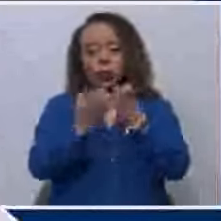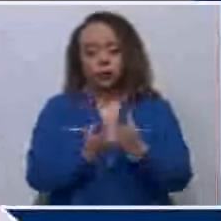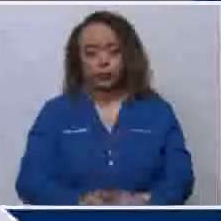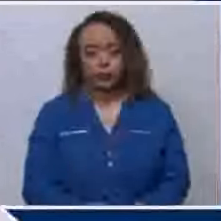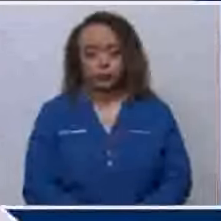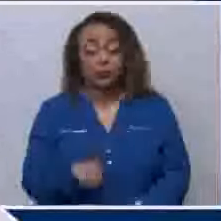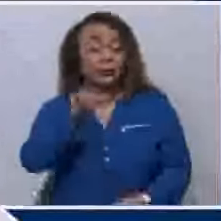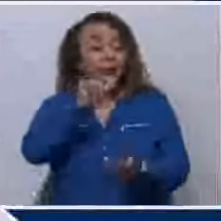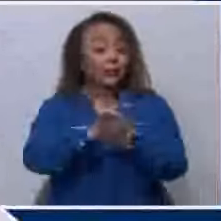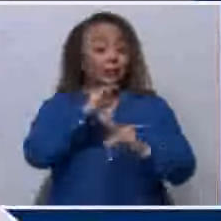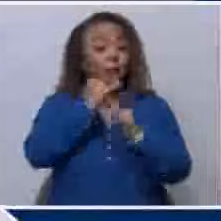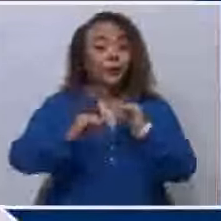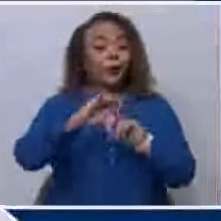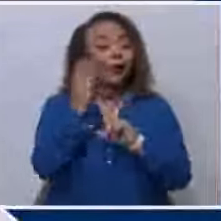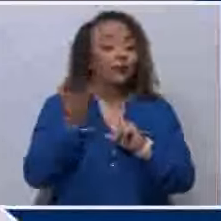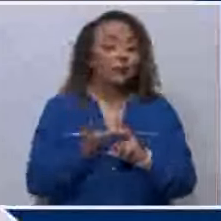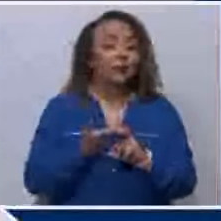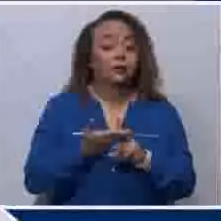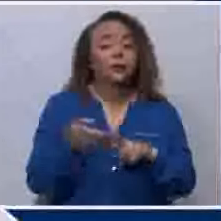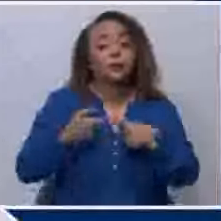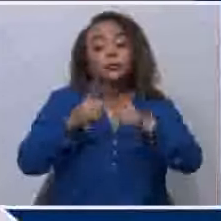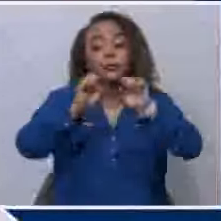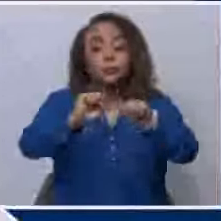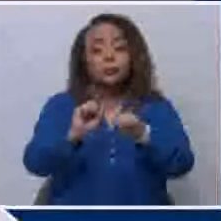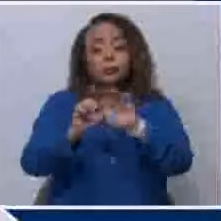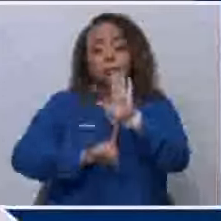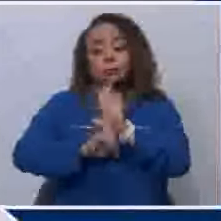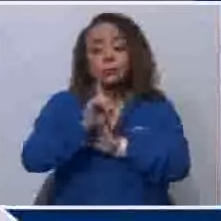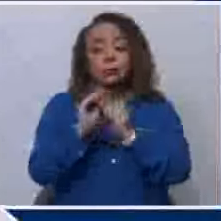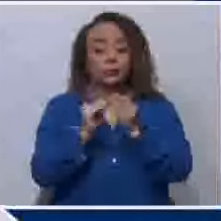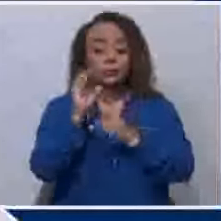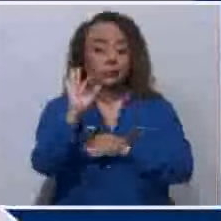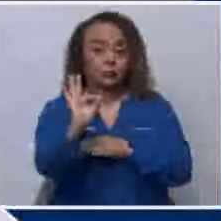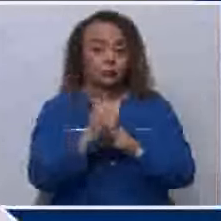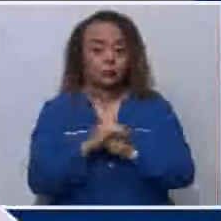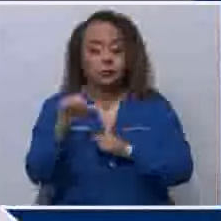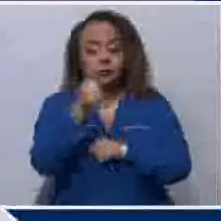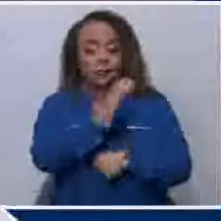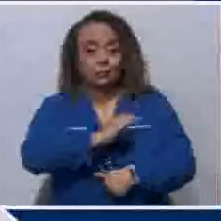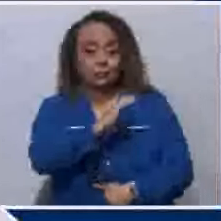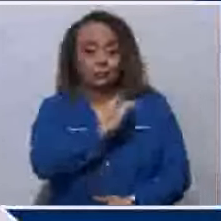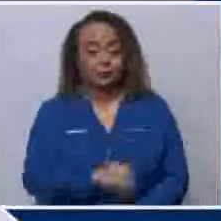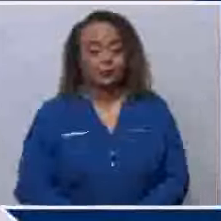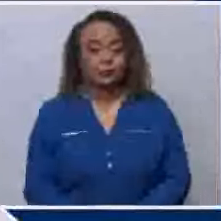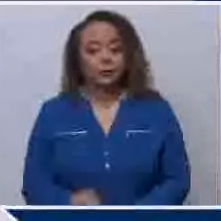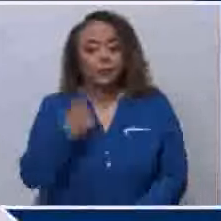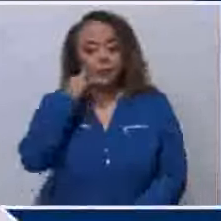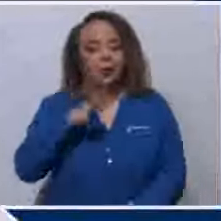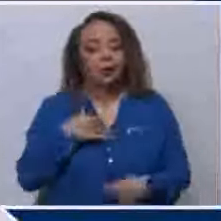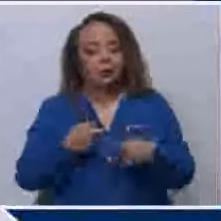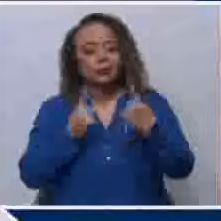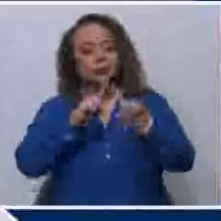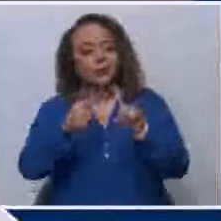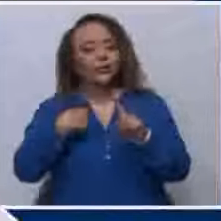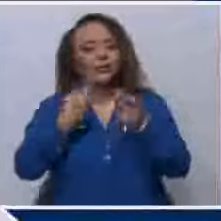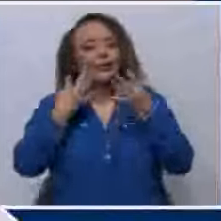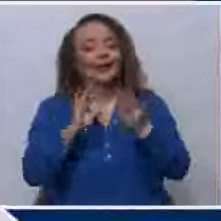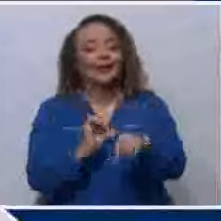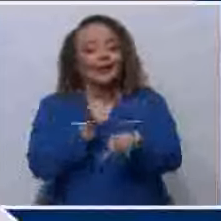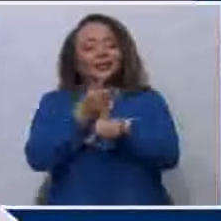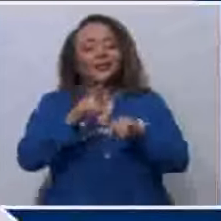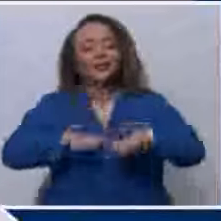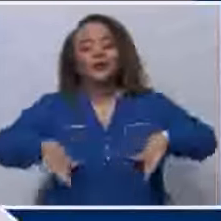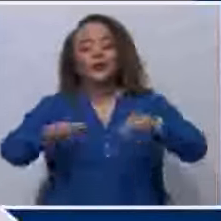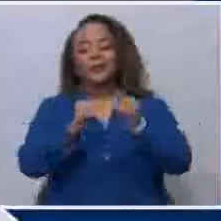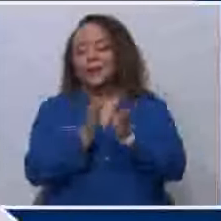Y eso terminó atentando contra la posibilidad de desarrollo de números 9 de otras características. Parece que me estoy contradiciendo, pero estoy tratando de armar un panorama